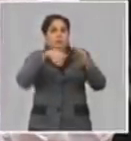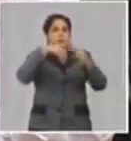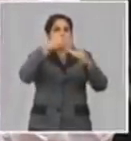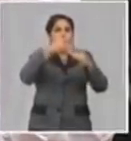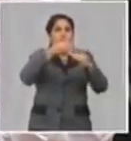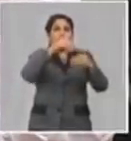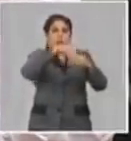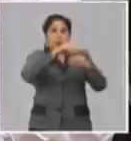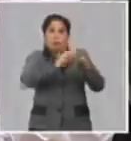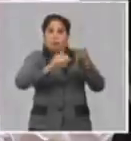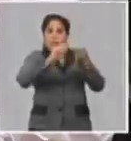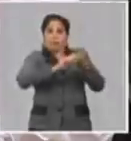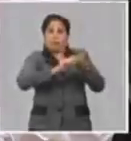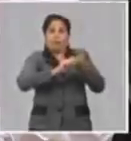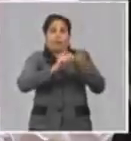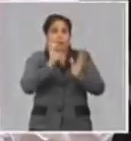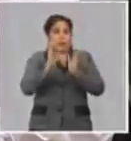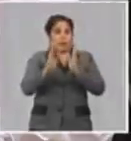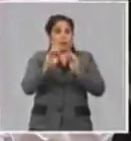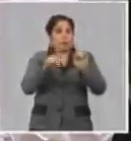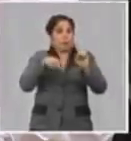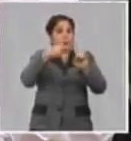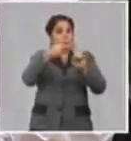previstos para este periodo.